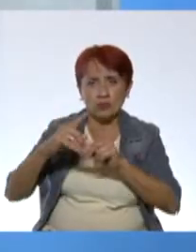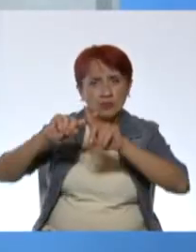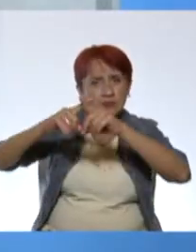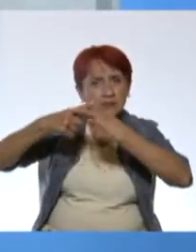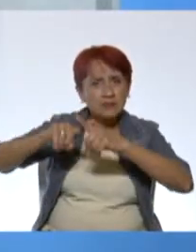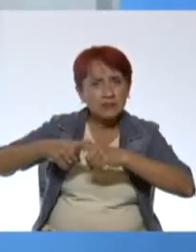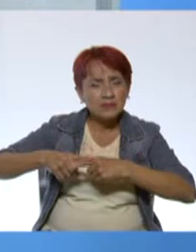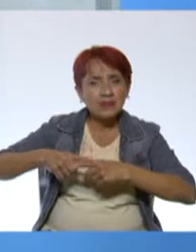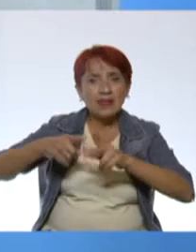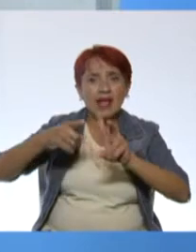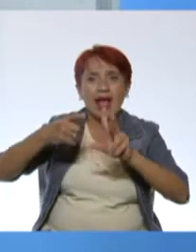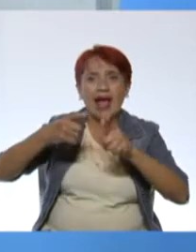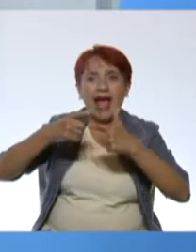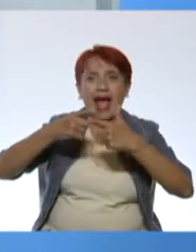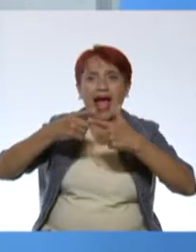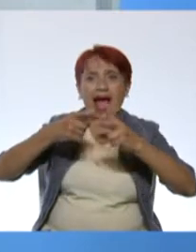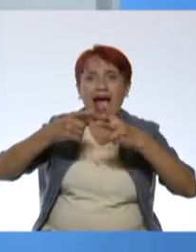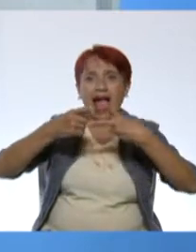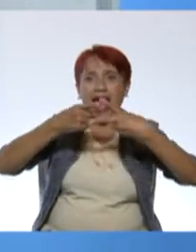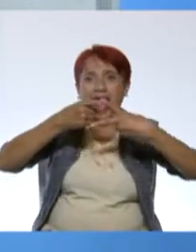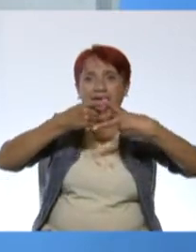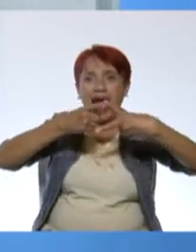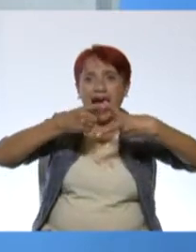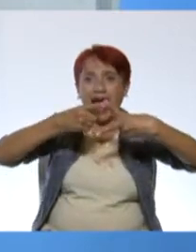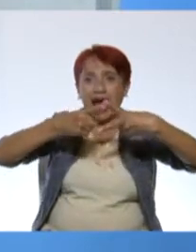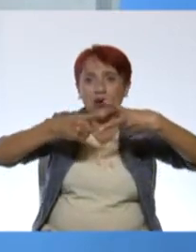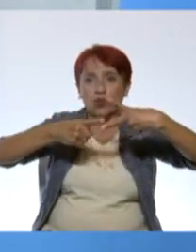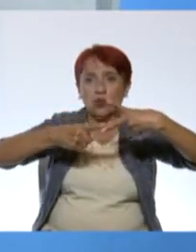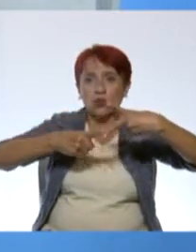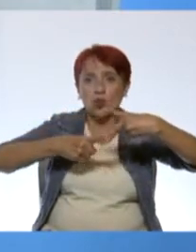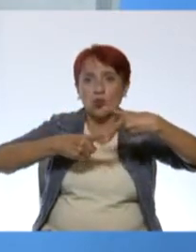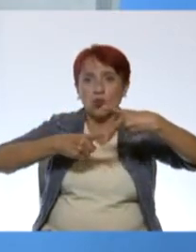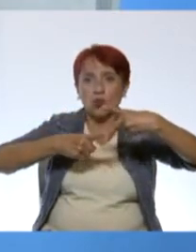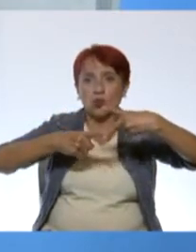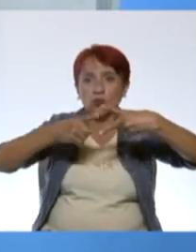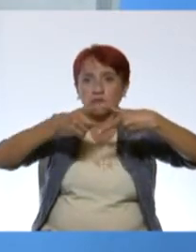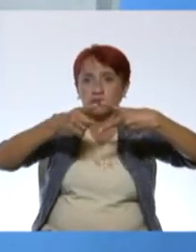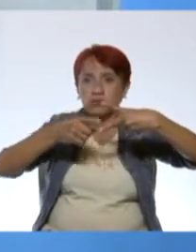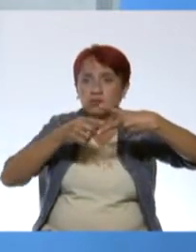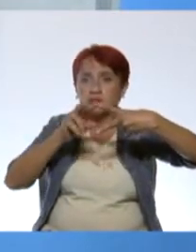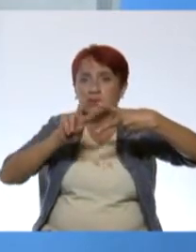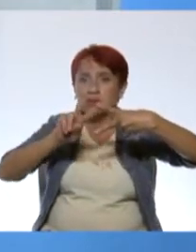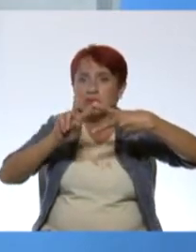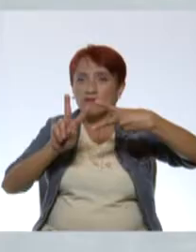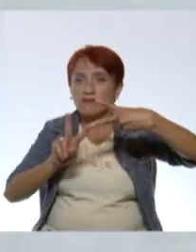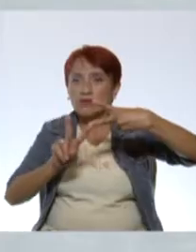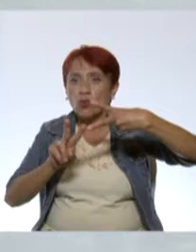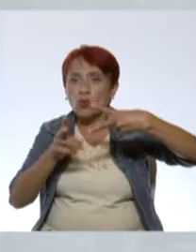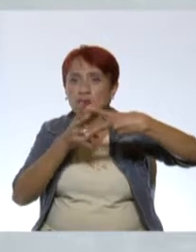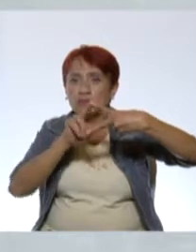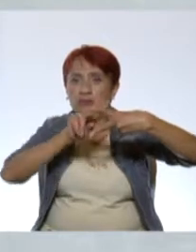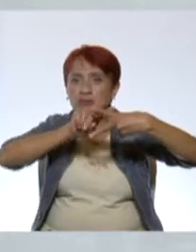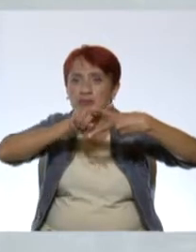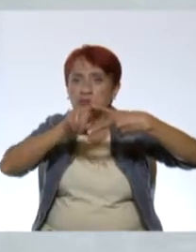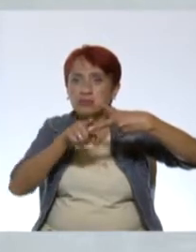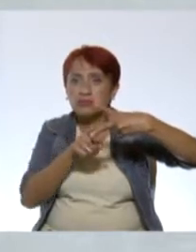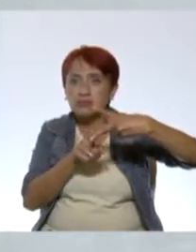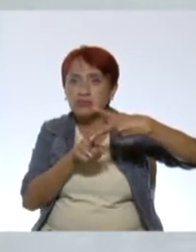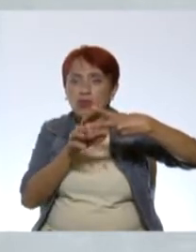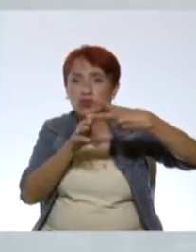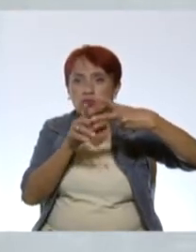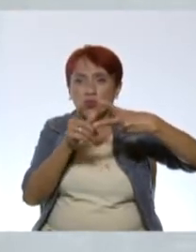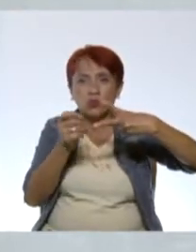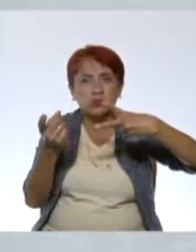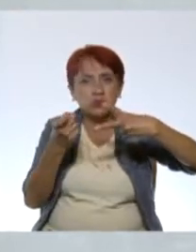Cuando vamos a calcular el ángulo, ese ángulo de inclinación, decimos tangente del ángulo, en este